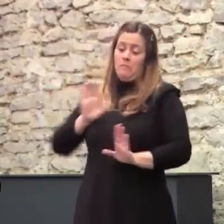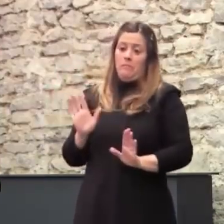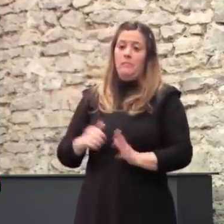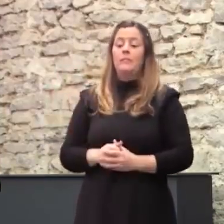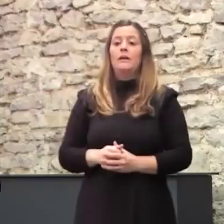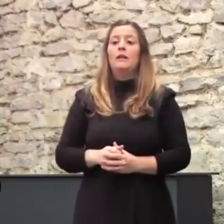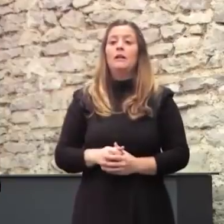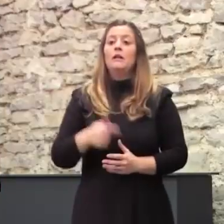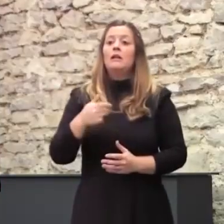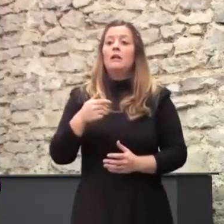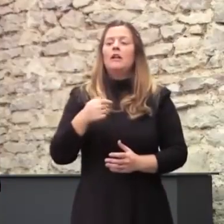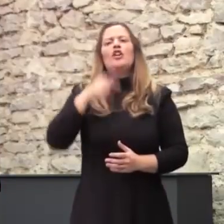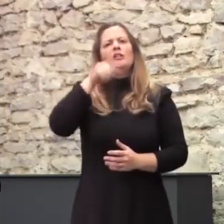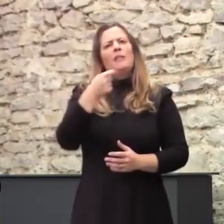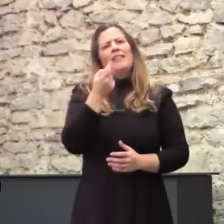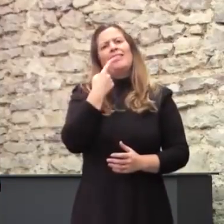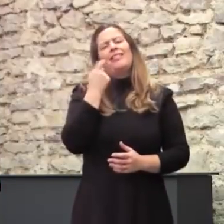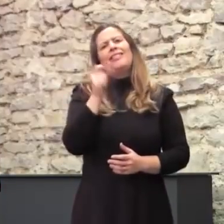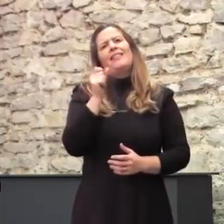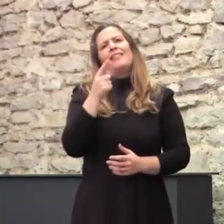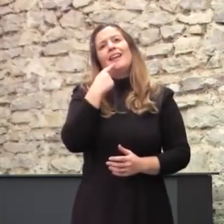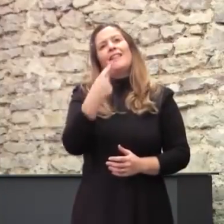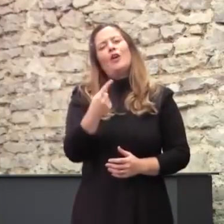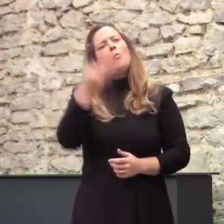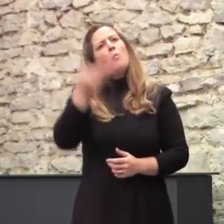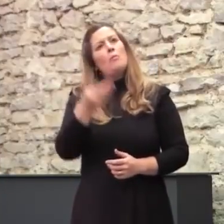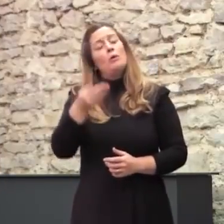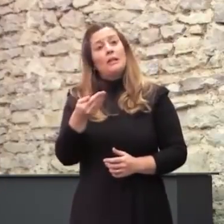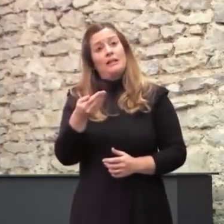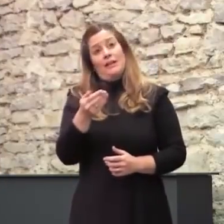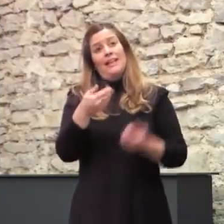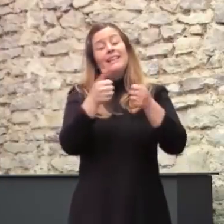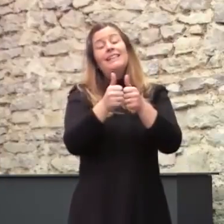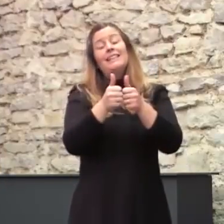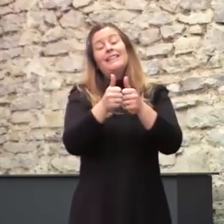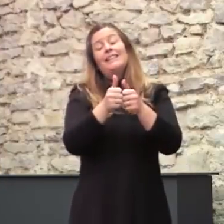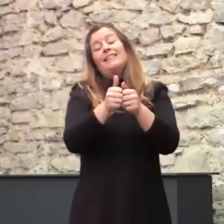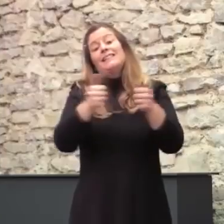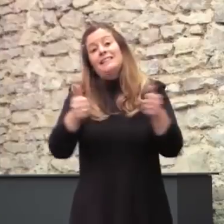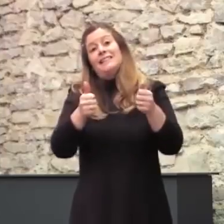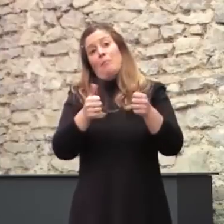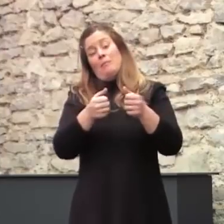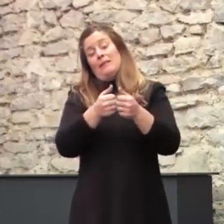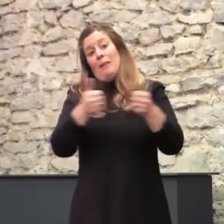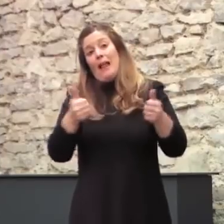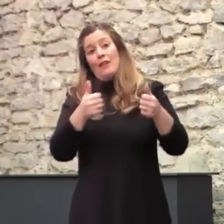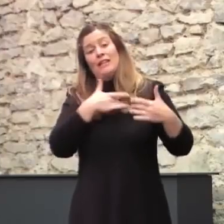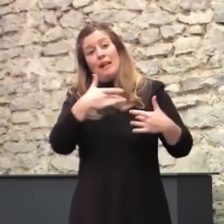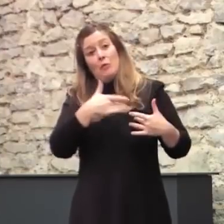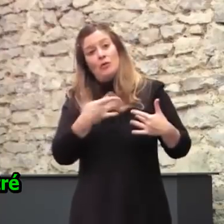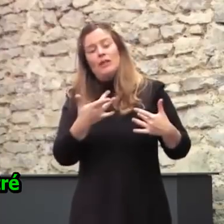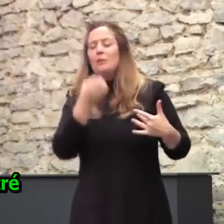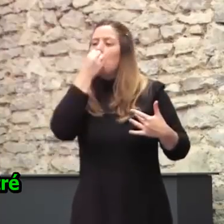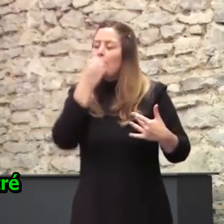Yo hablo mucho de lo importante que son las rupturas cariñosas y las separaciones amorosas. ¿En qué consiste? Bueno, pues os voy a contar un